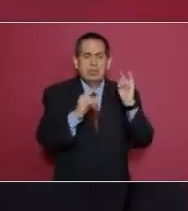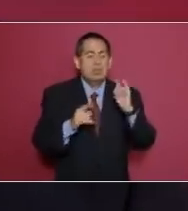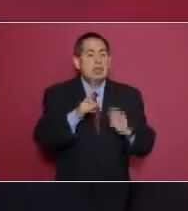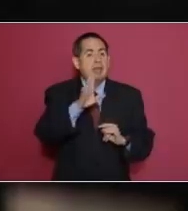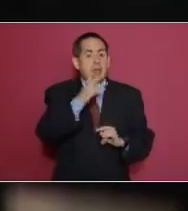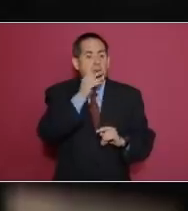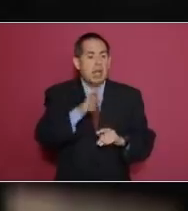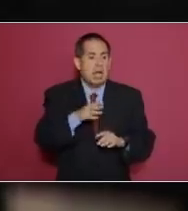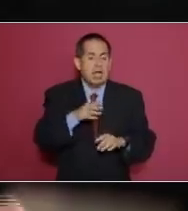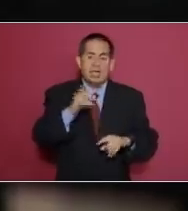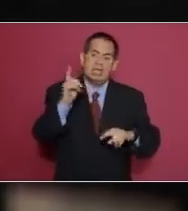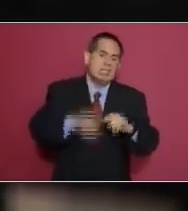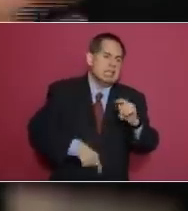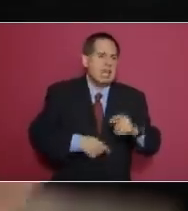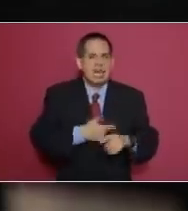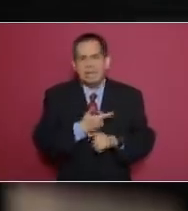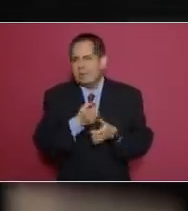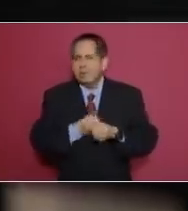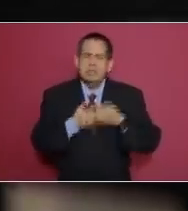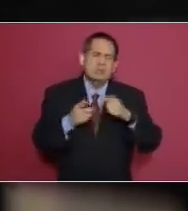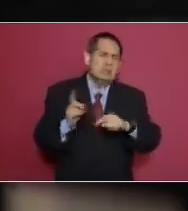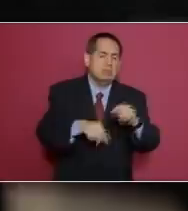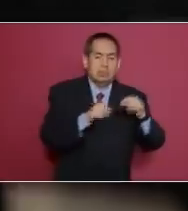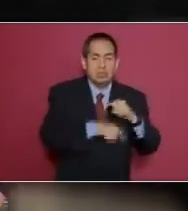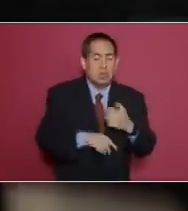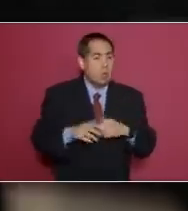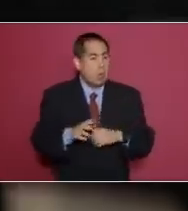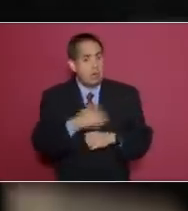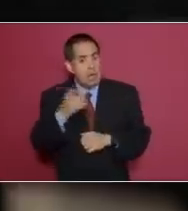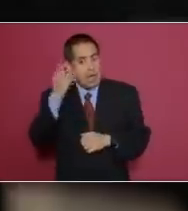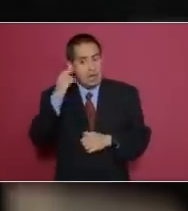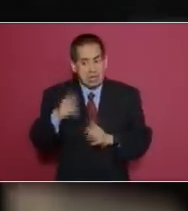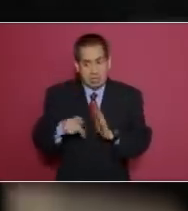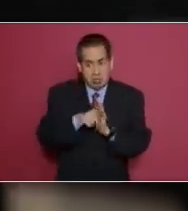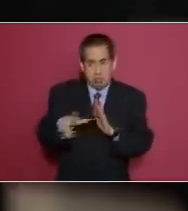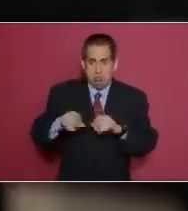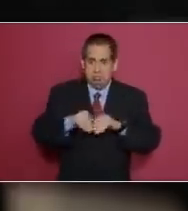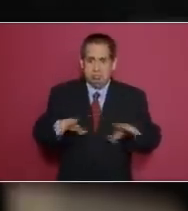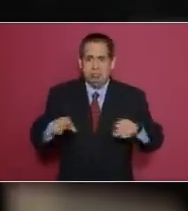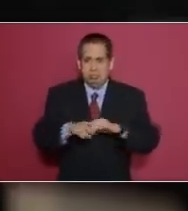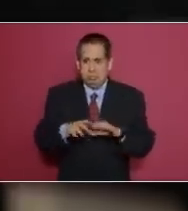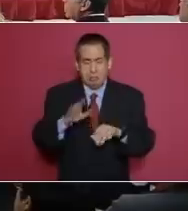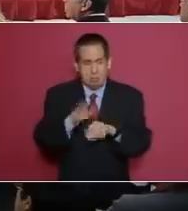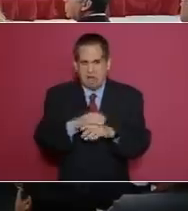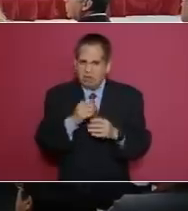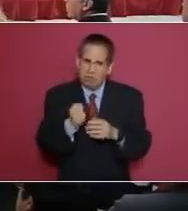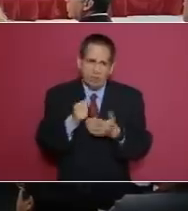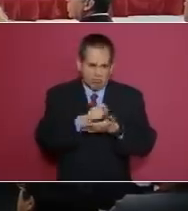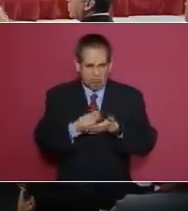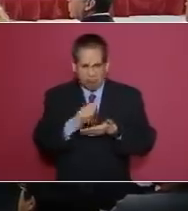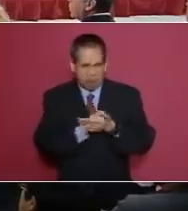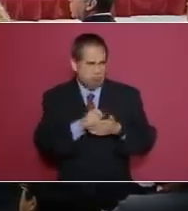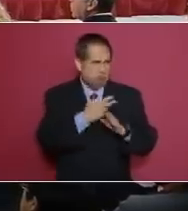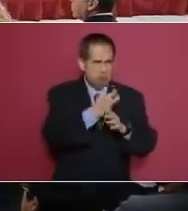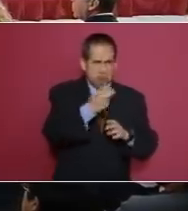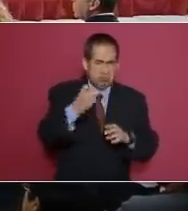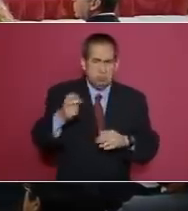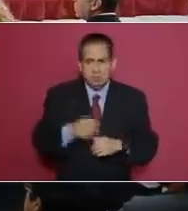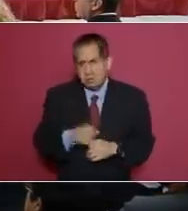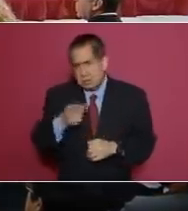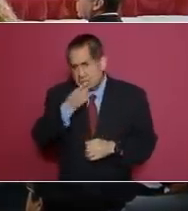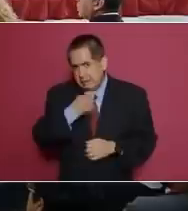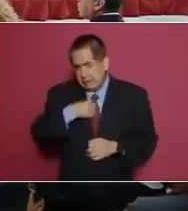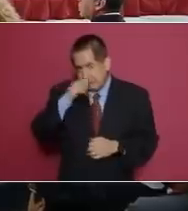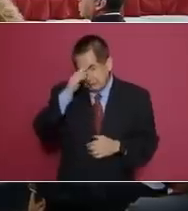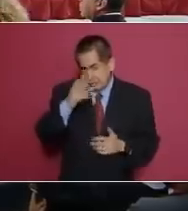ataque a la libertad de expresión, porque regularmente allá los medios impresos son más críticos. ¿Qué podría comentarnos al respecto? Sobre todo